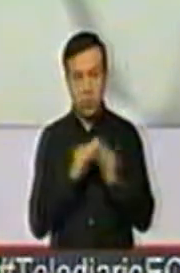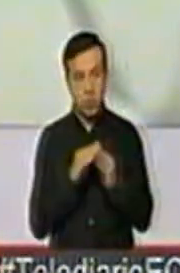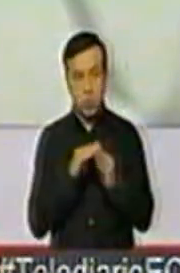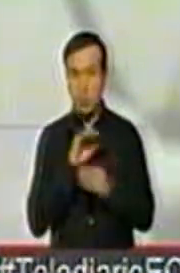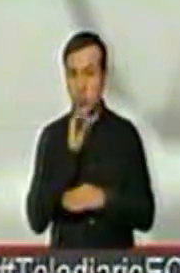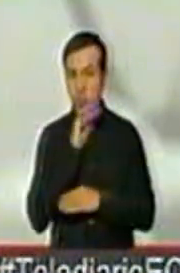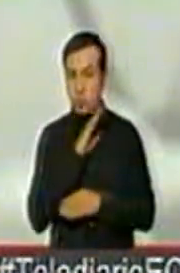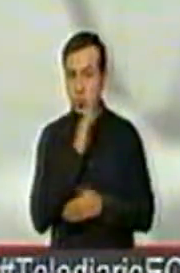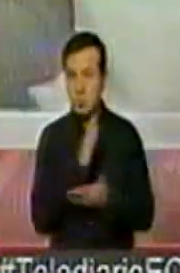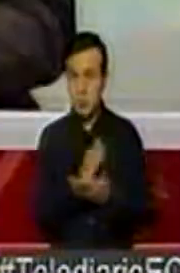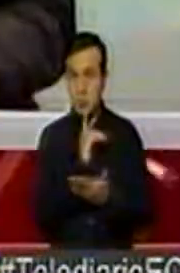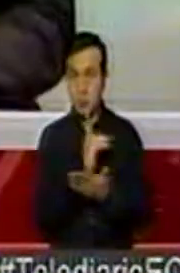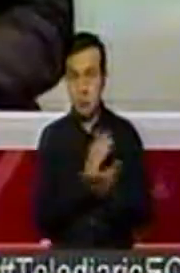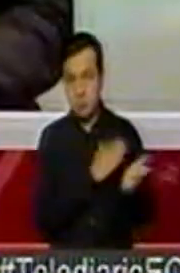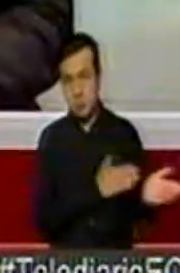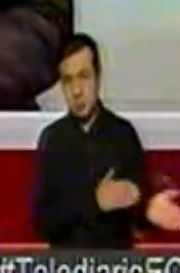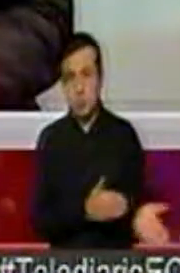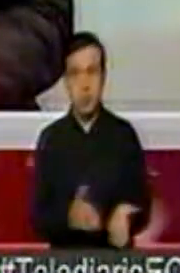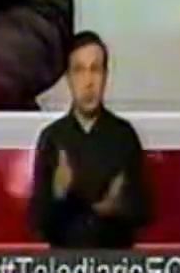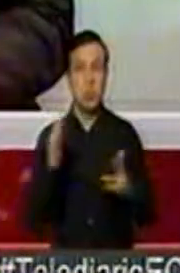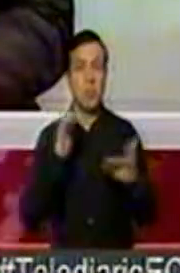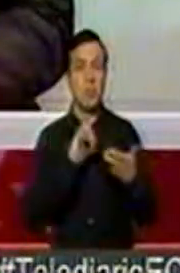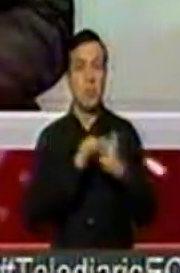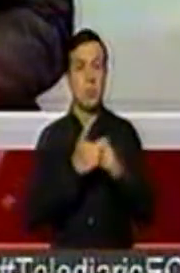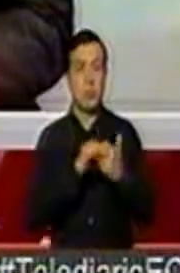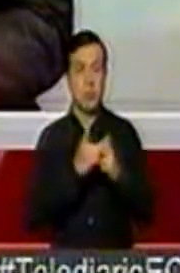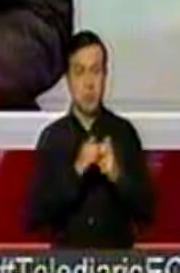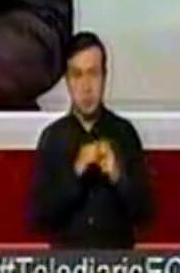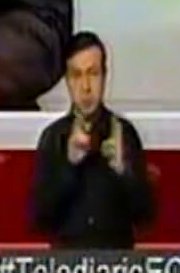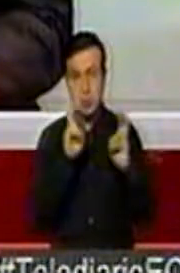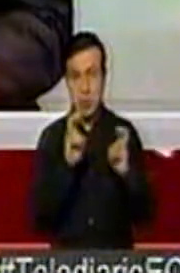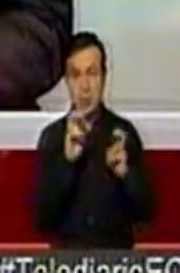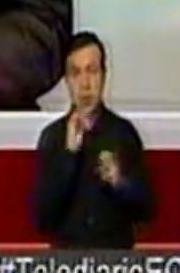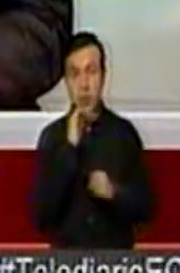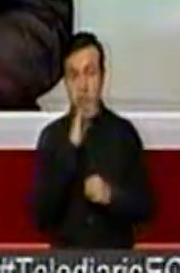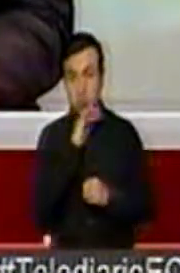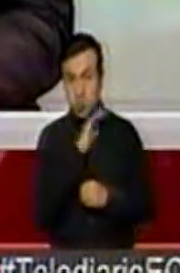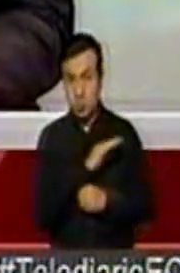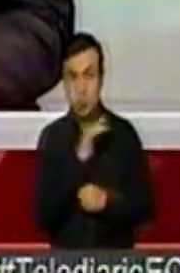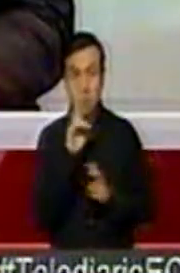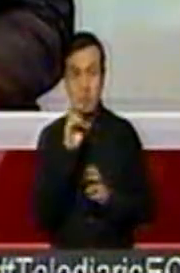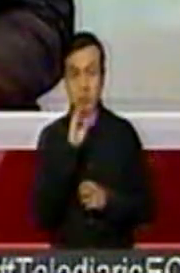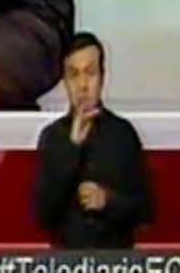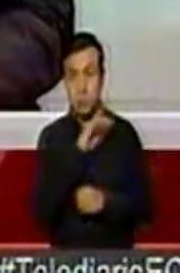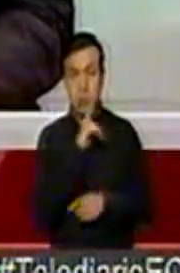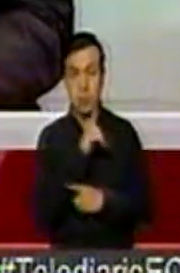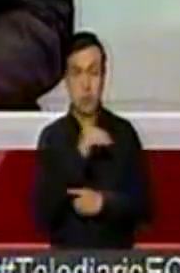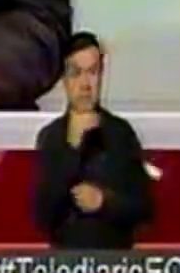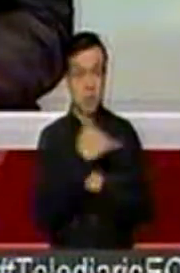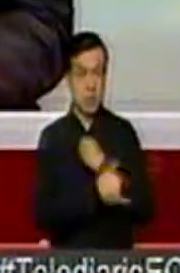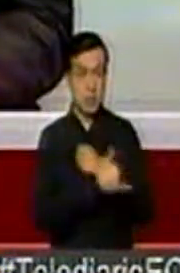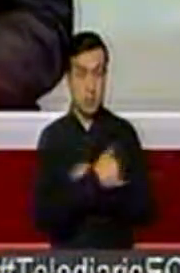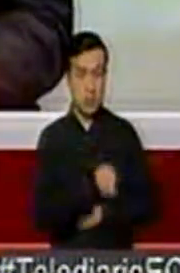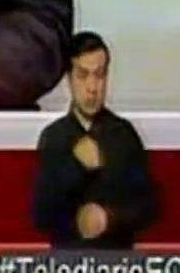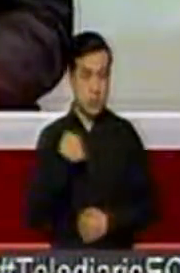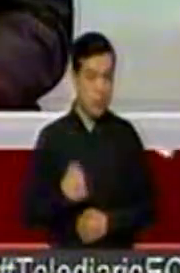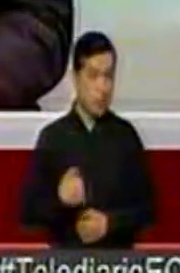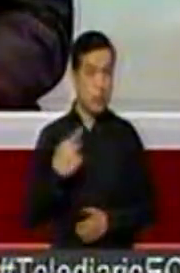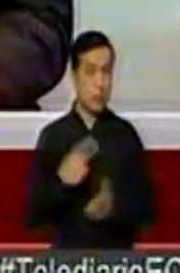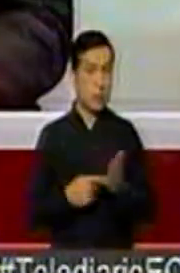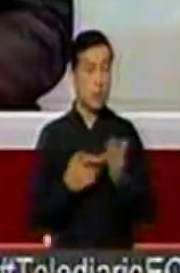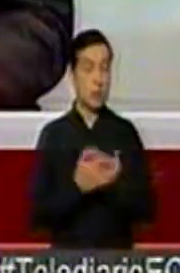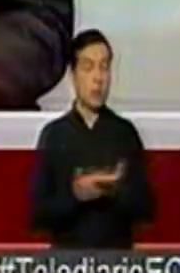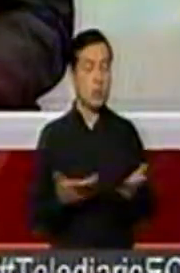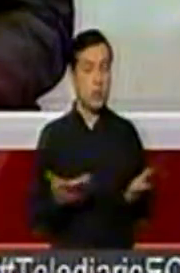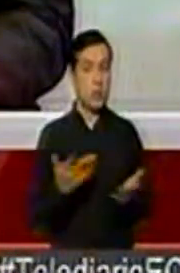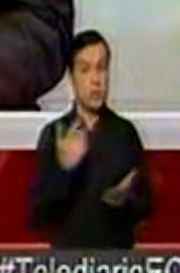ha sido tratado este tema como un problema o un caso de sanidad? ¿Así es como lo ha tratado China? ¿Qué hacer en ese caso? ¿Cuáles